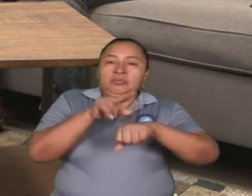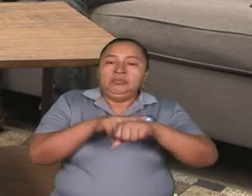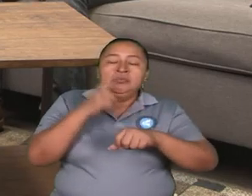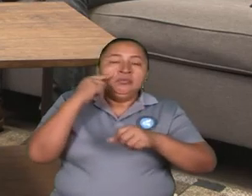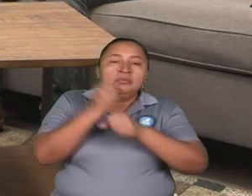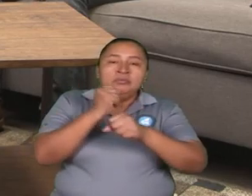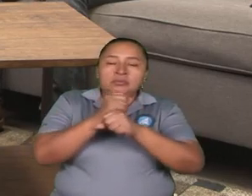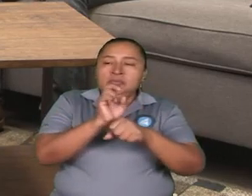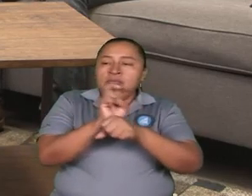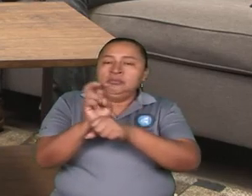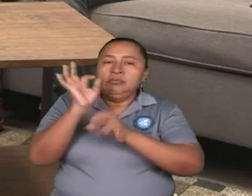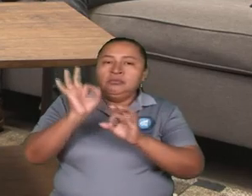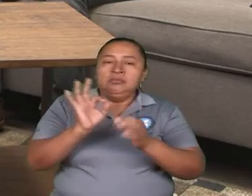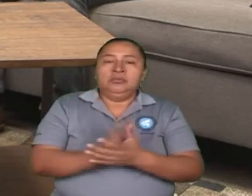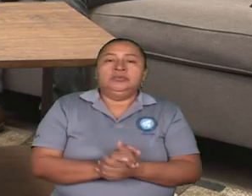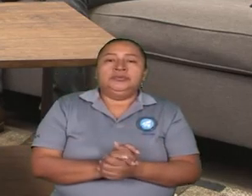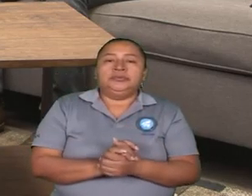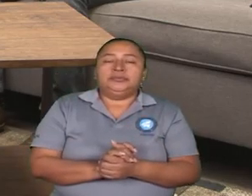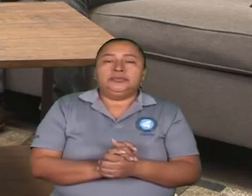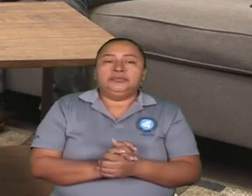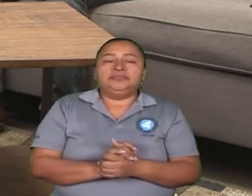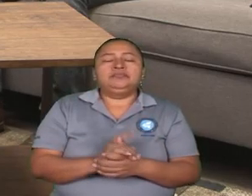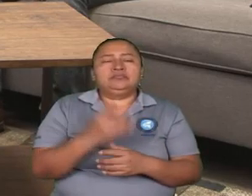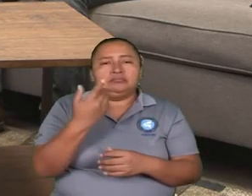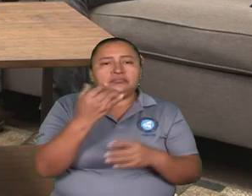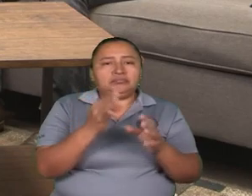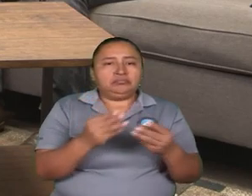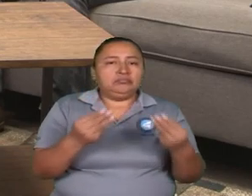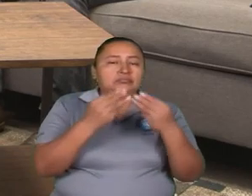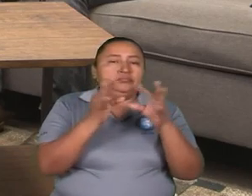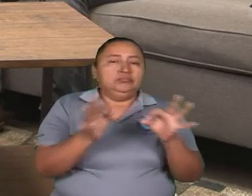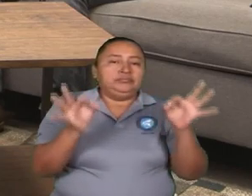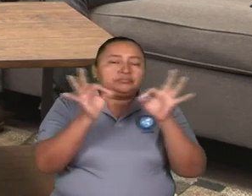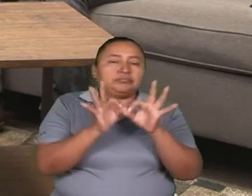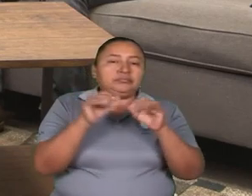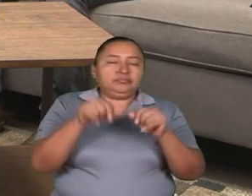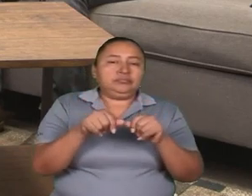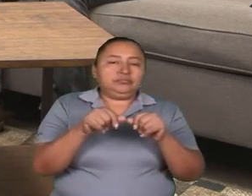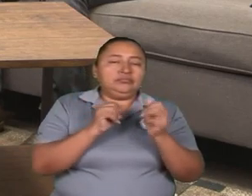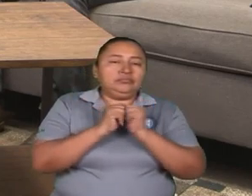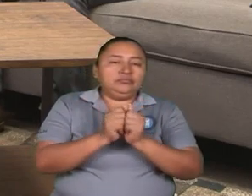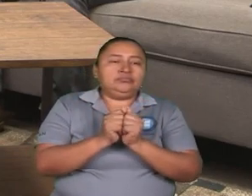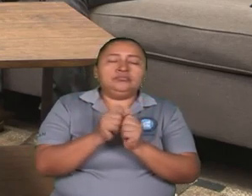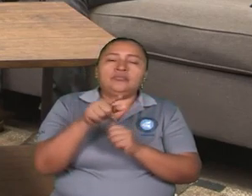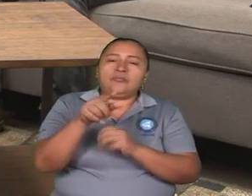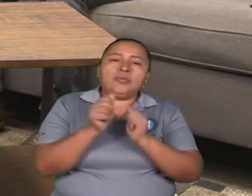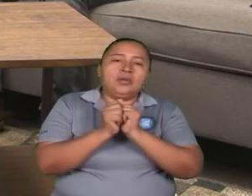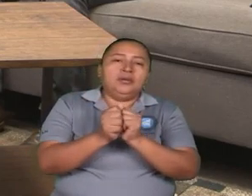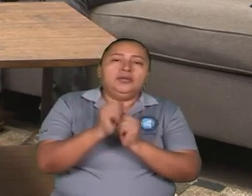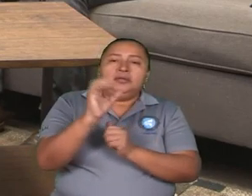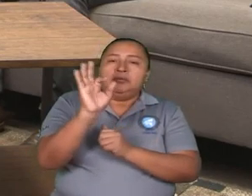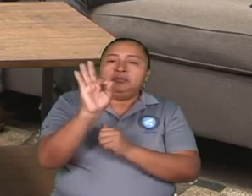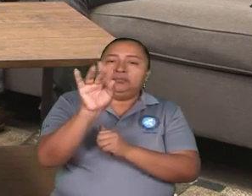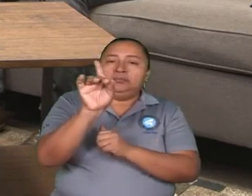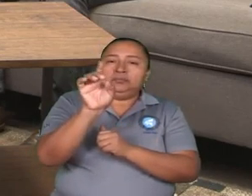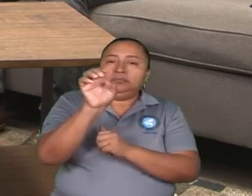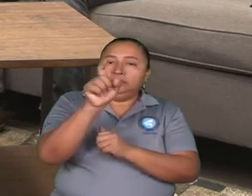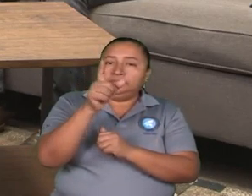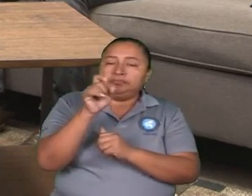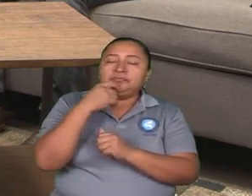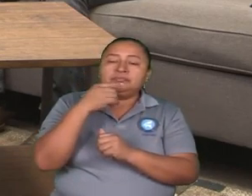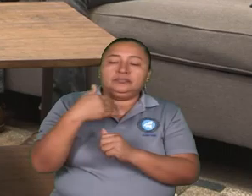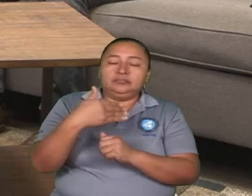nivel. Pero si hay una dirección pues específica también, y donde coordinamos con ellos cada uno de los